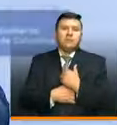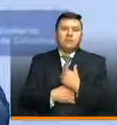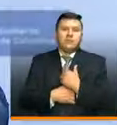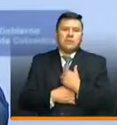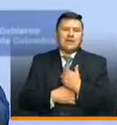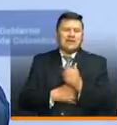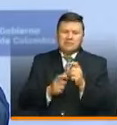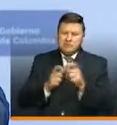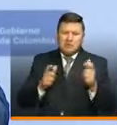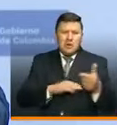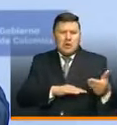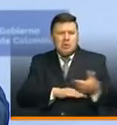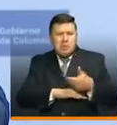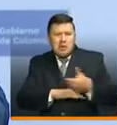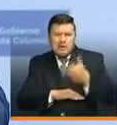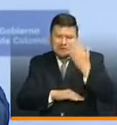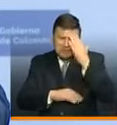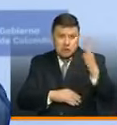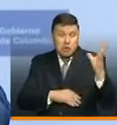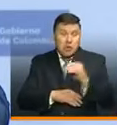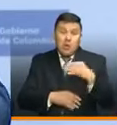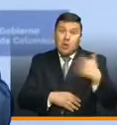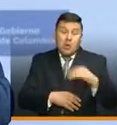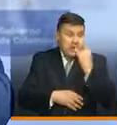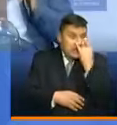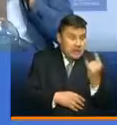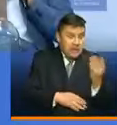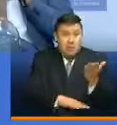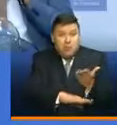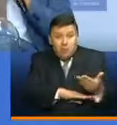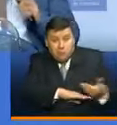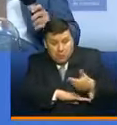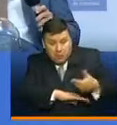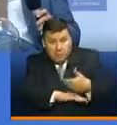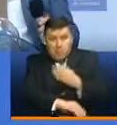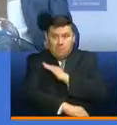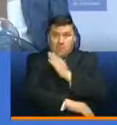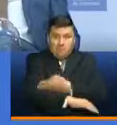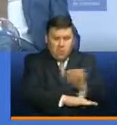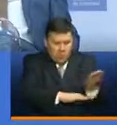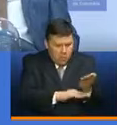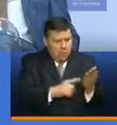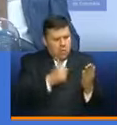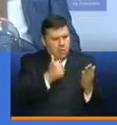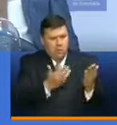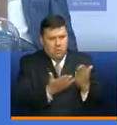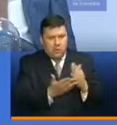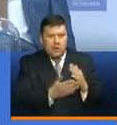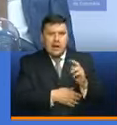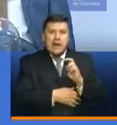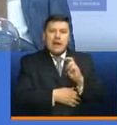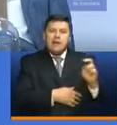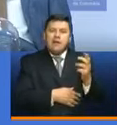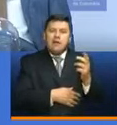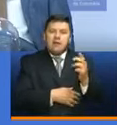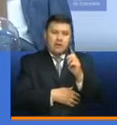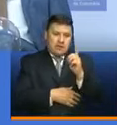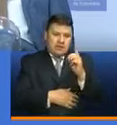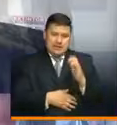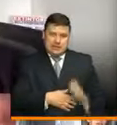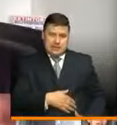gran cantidad de propuestas, todas supremamente interesantes, con muchísimo potencial. Para la categoría de ciudadanía